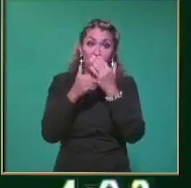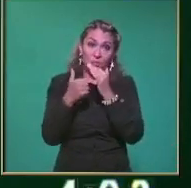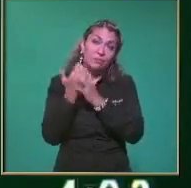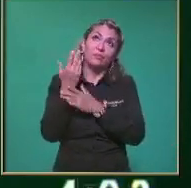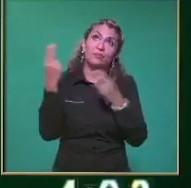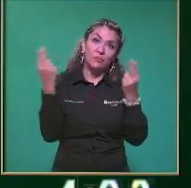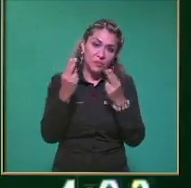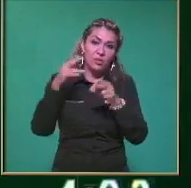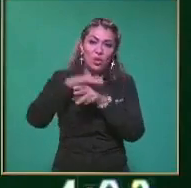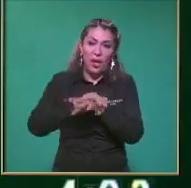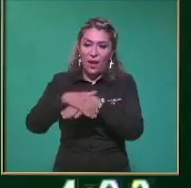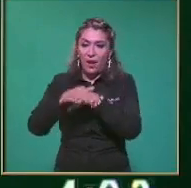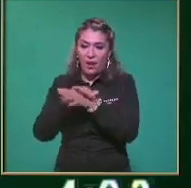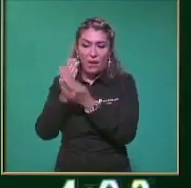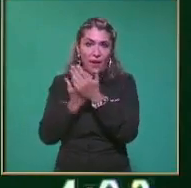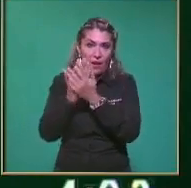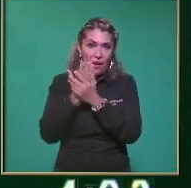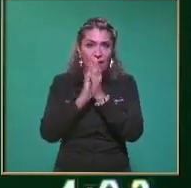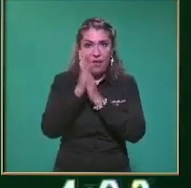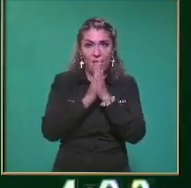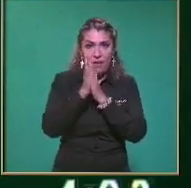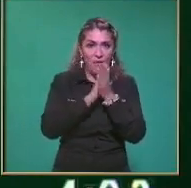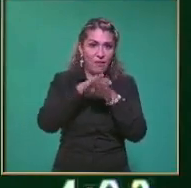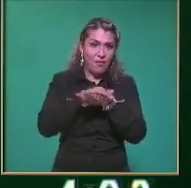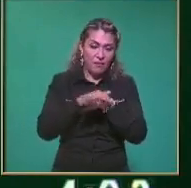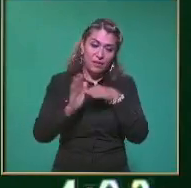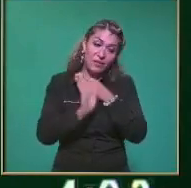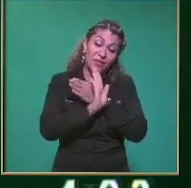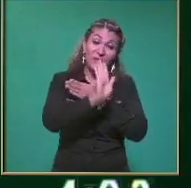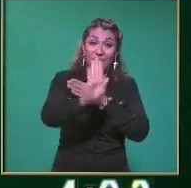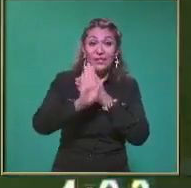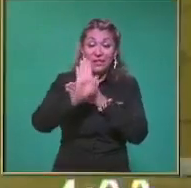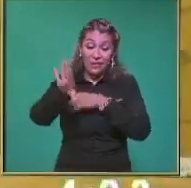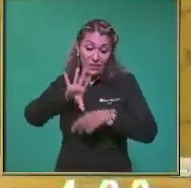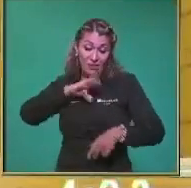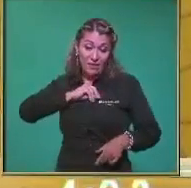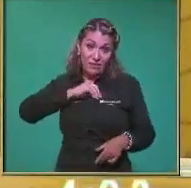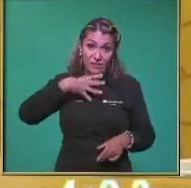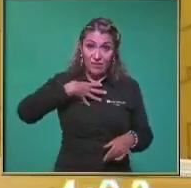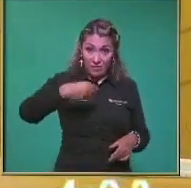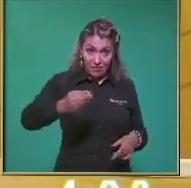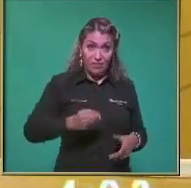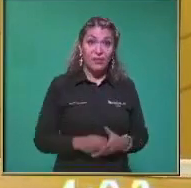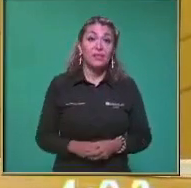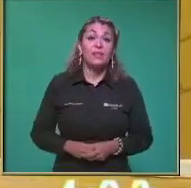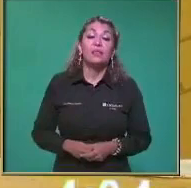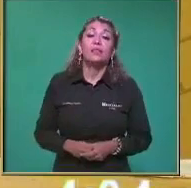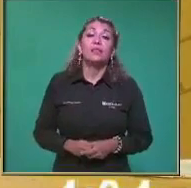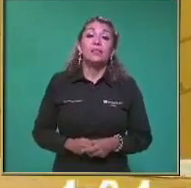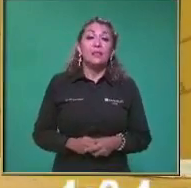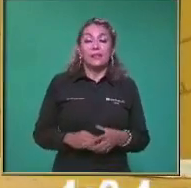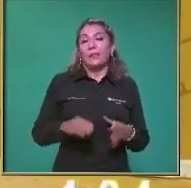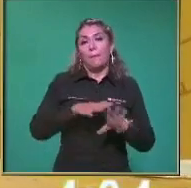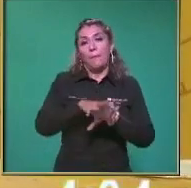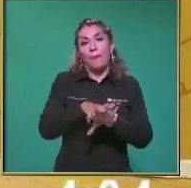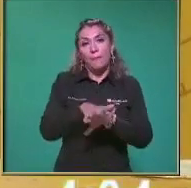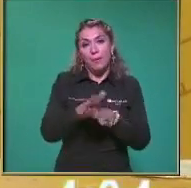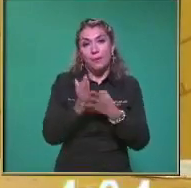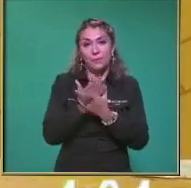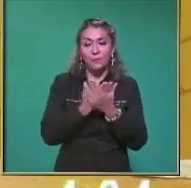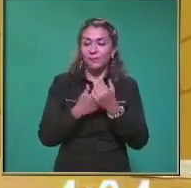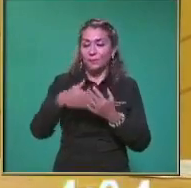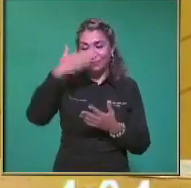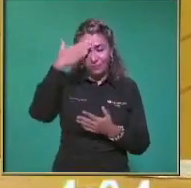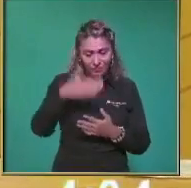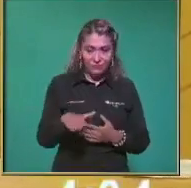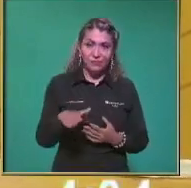poder prevenir cualquier tipo de contagio. Y pues nuestro lavado de manos, que ya sabemos que debe de